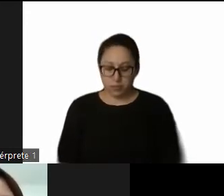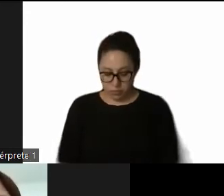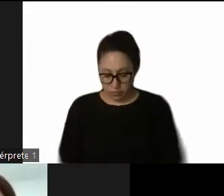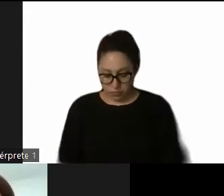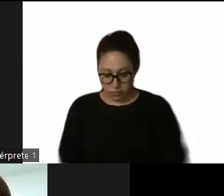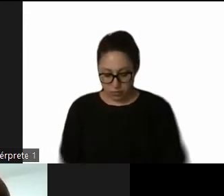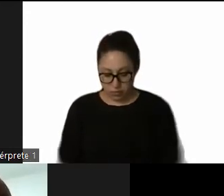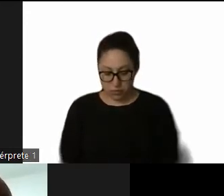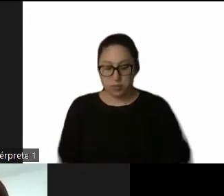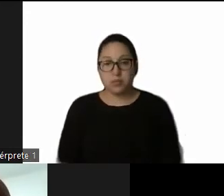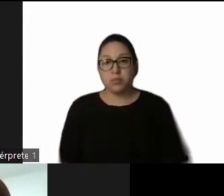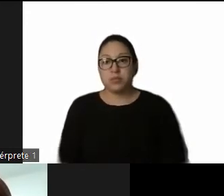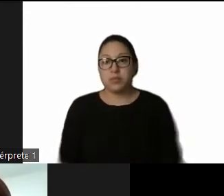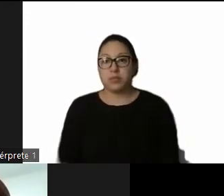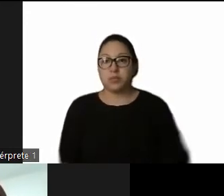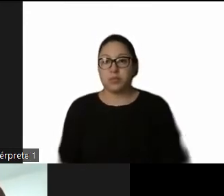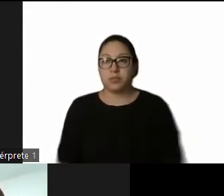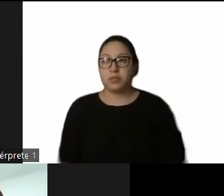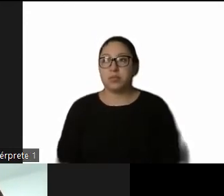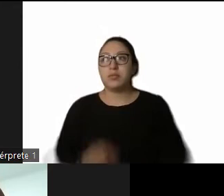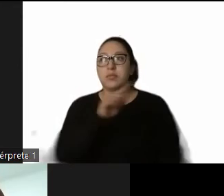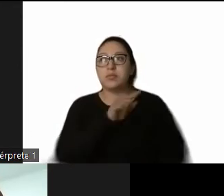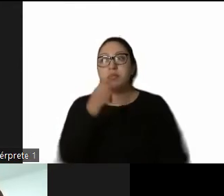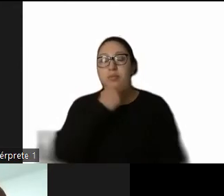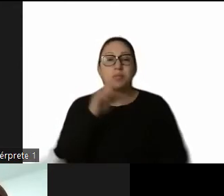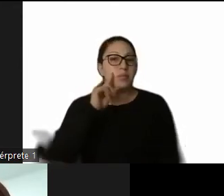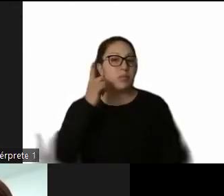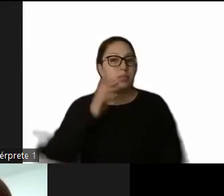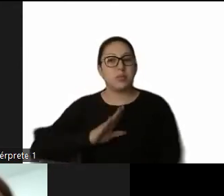¿Alguna diputada o diputado quiere hacer el uso de la voz?